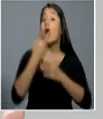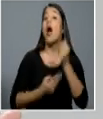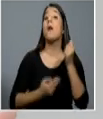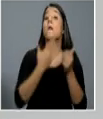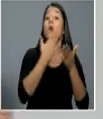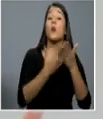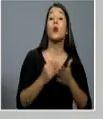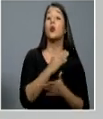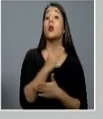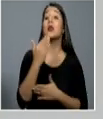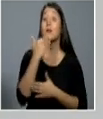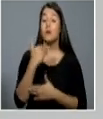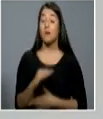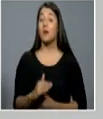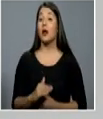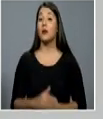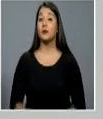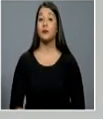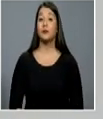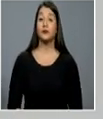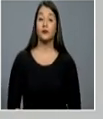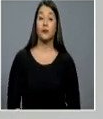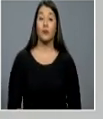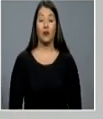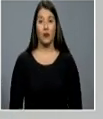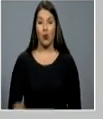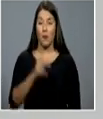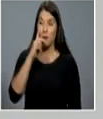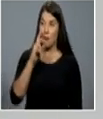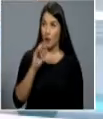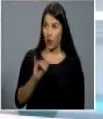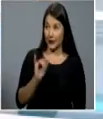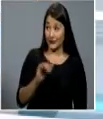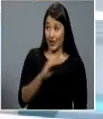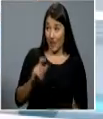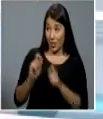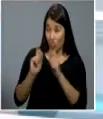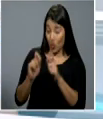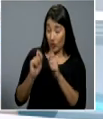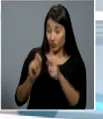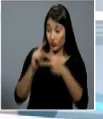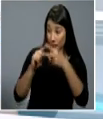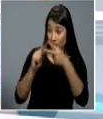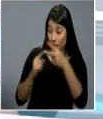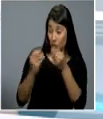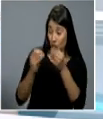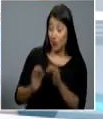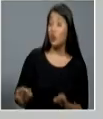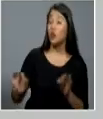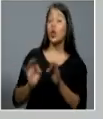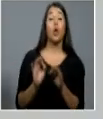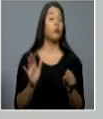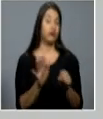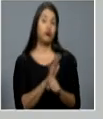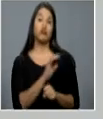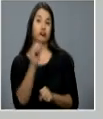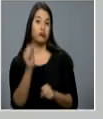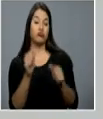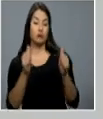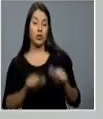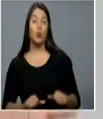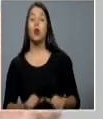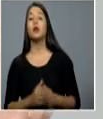los factores que están contribuyendo a ese problema. Pobreza y educación, podríamos decir que son pilares fundamentales. Totalmente. O sea,